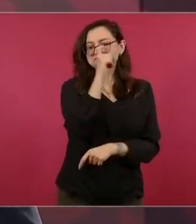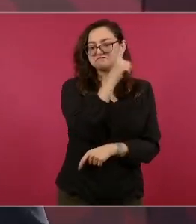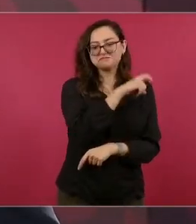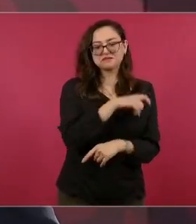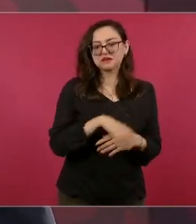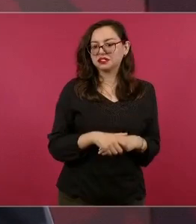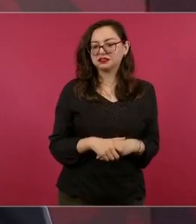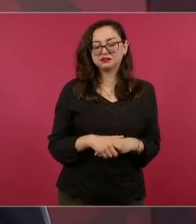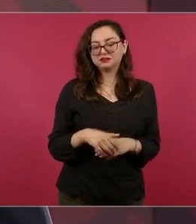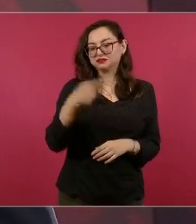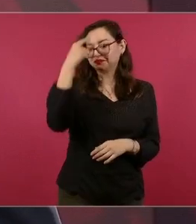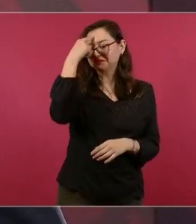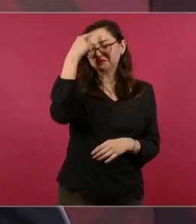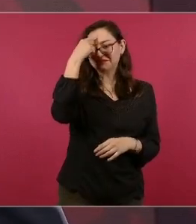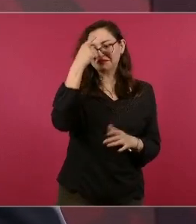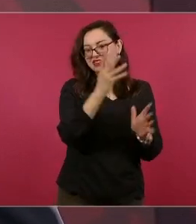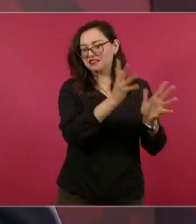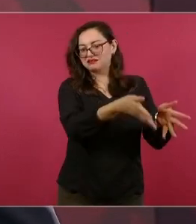que cambie.